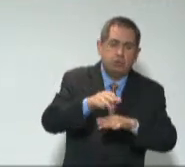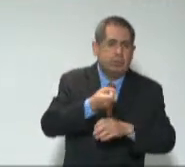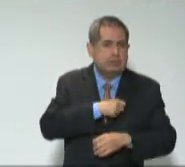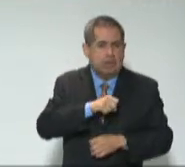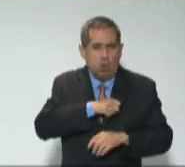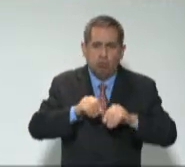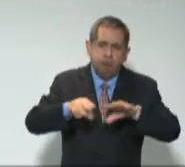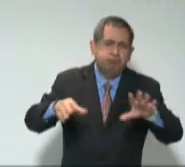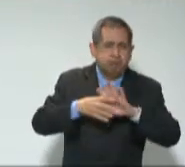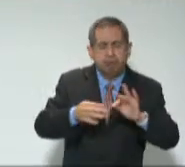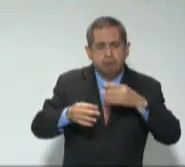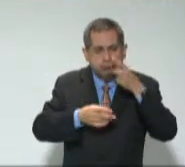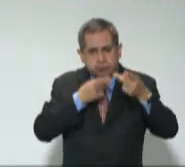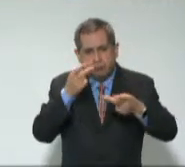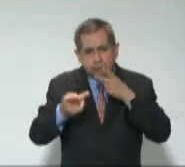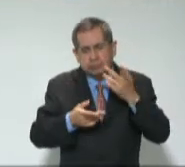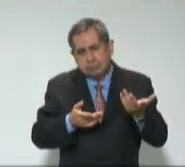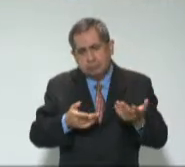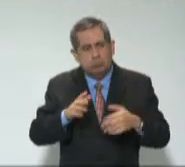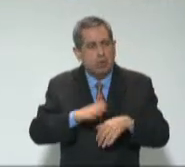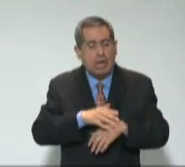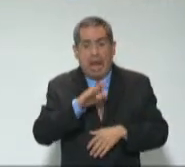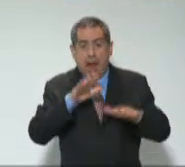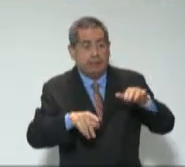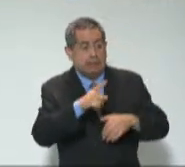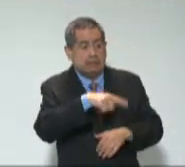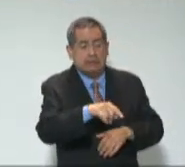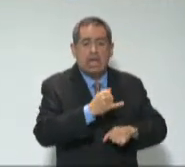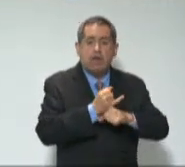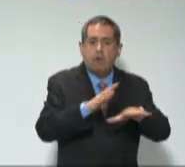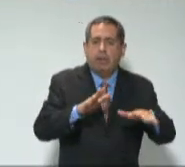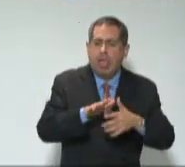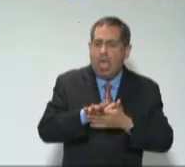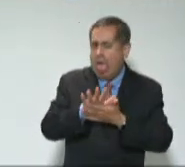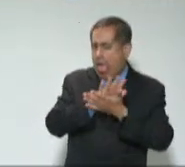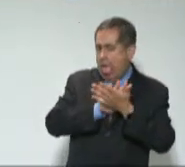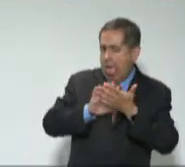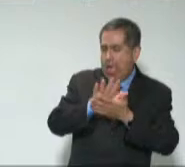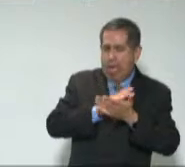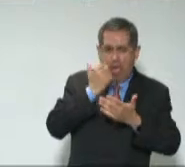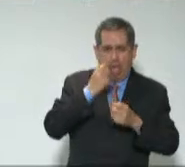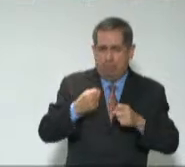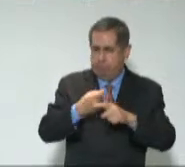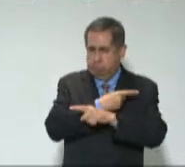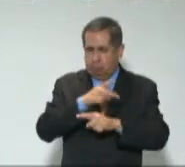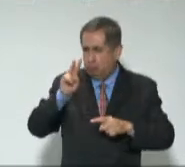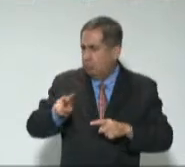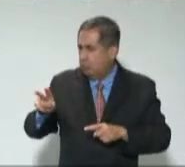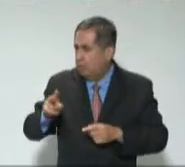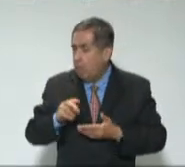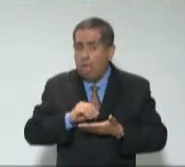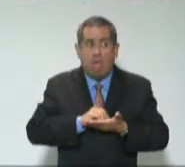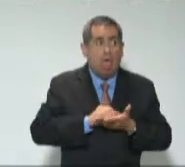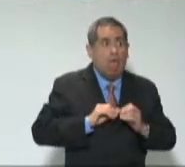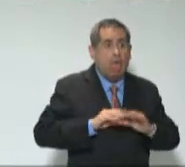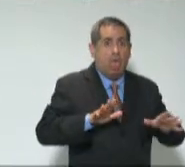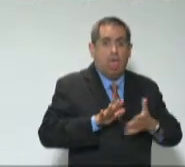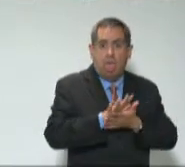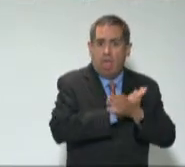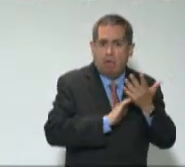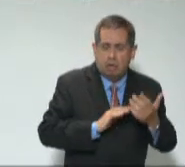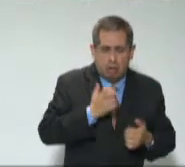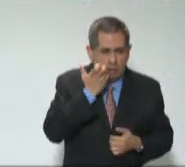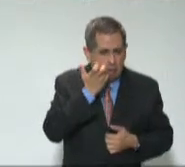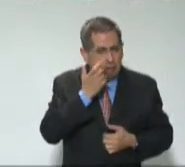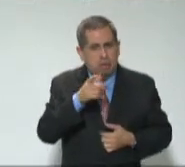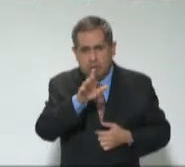pública porque había eh información eh Muy distinta a la realidad y creemos que se tiene que equilibrar pues